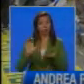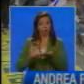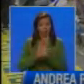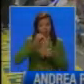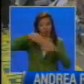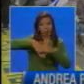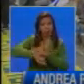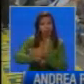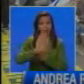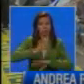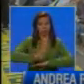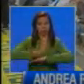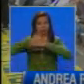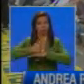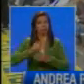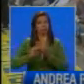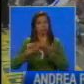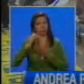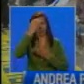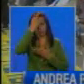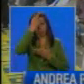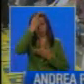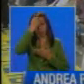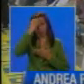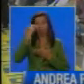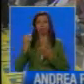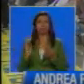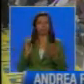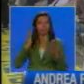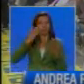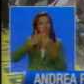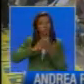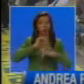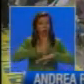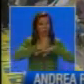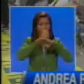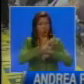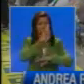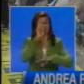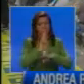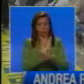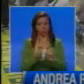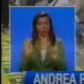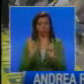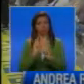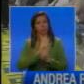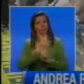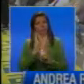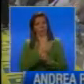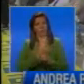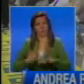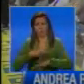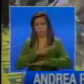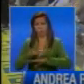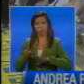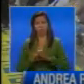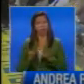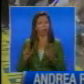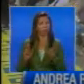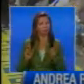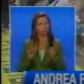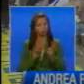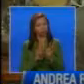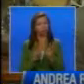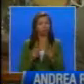Mejía, autoridades del Ministerio de Educación se reunieron durante más de 2 horas con el rector, el vicerrector y el inspector, quienes ayer presentaron